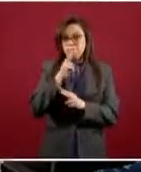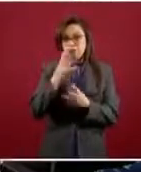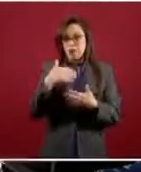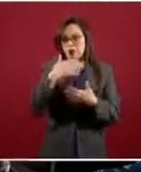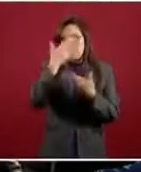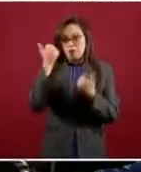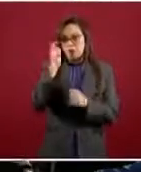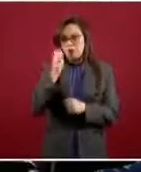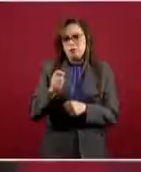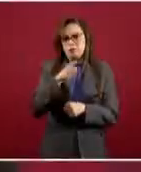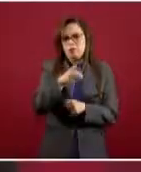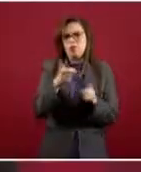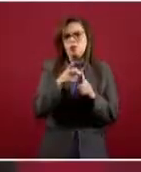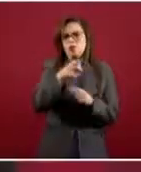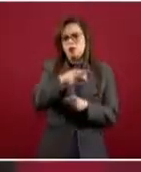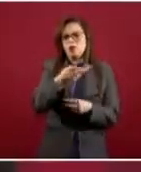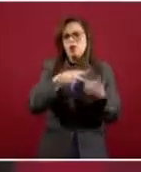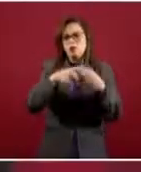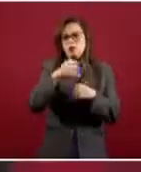refiere, pero…